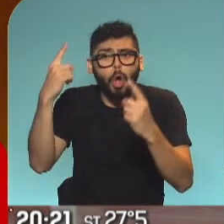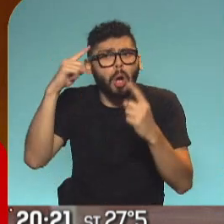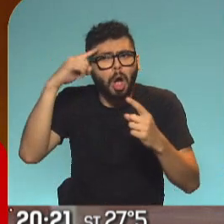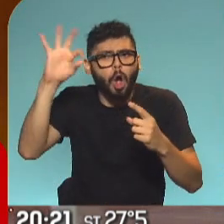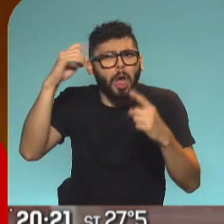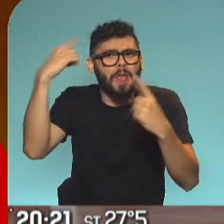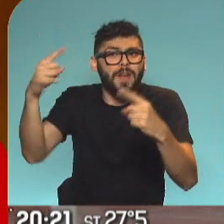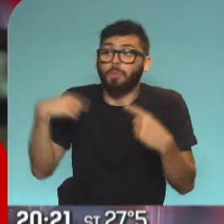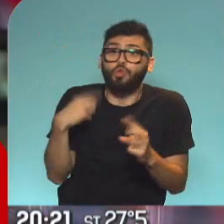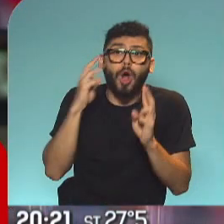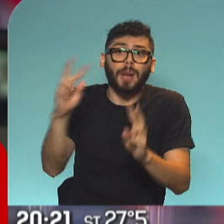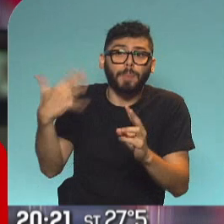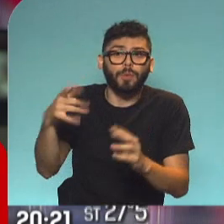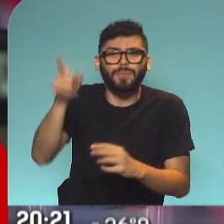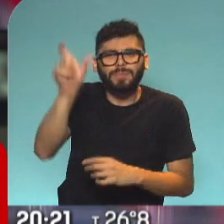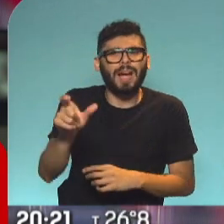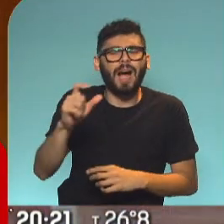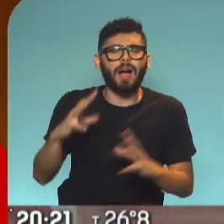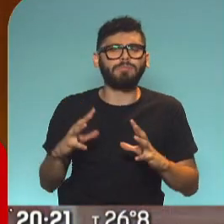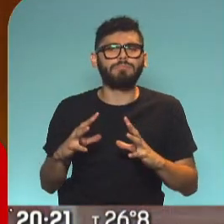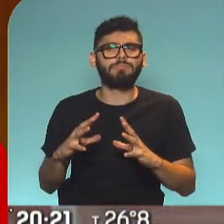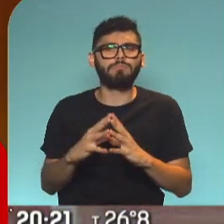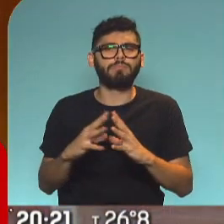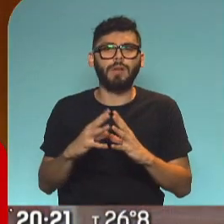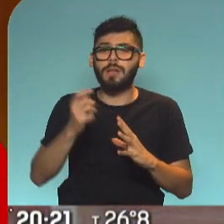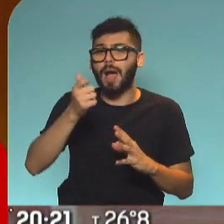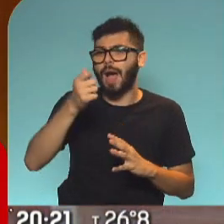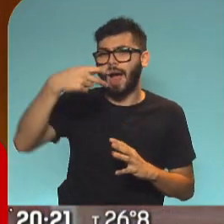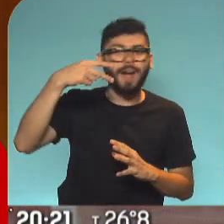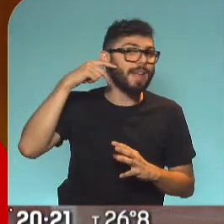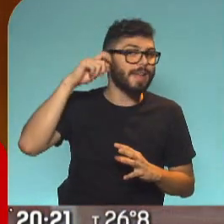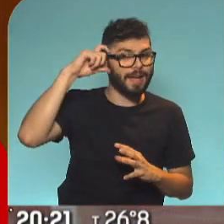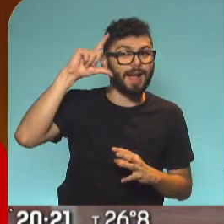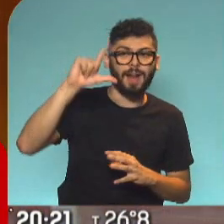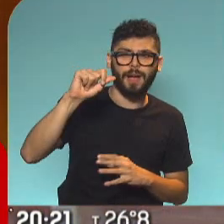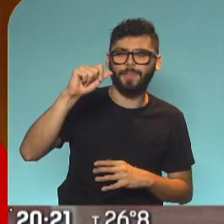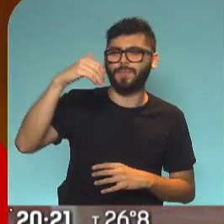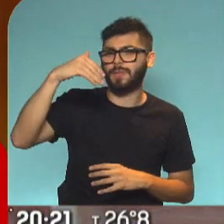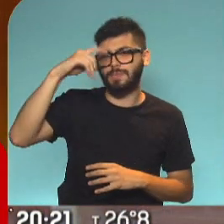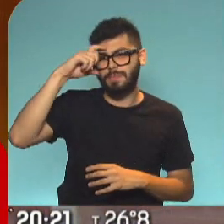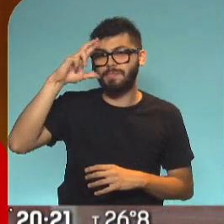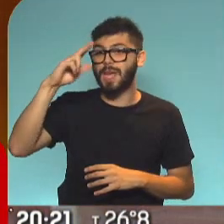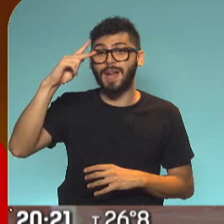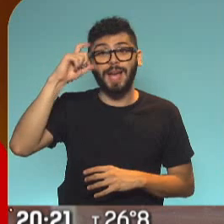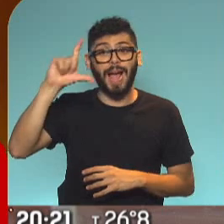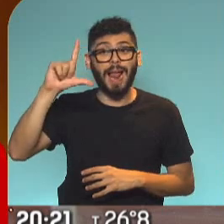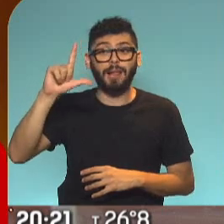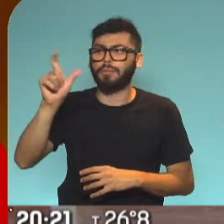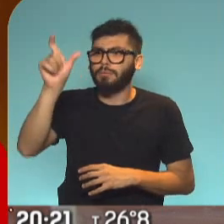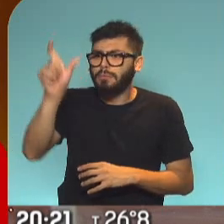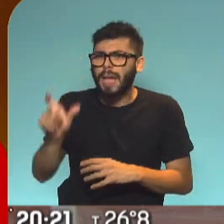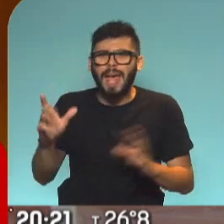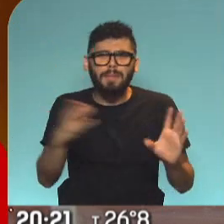las que más respeto en el mundo, que es Angela Merkel, que ha sido quizás en la pandemia una de las personas que ha tomado las